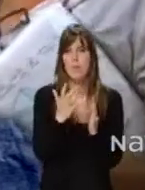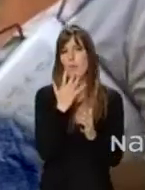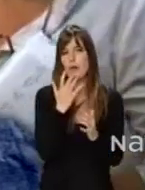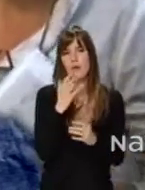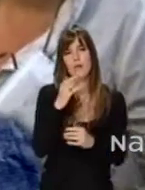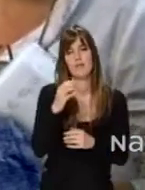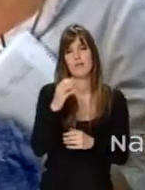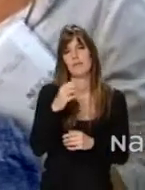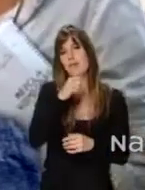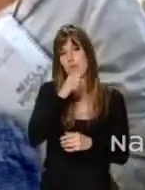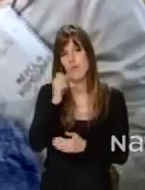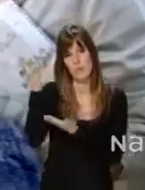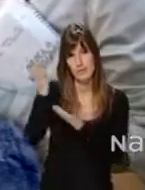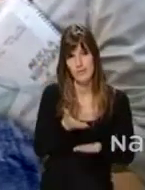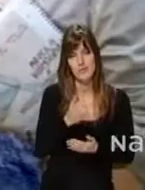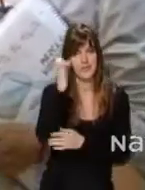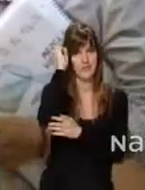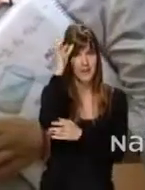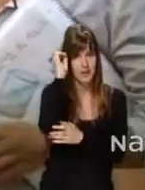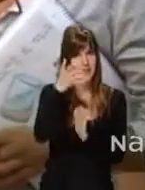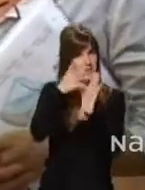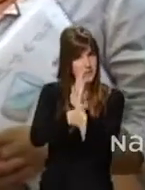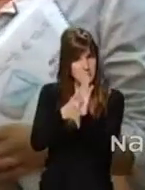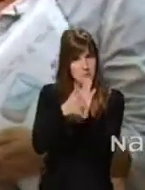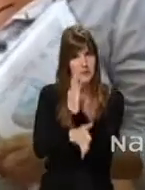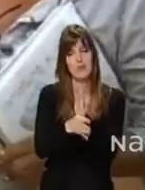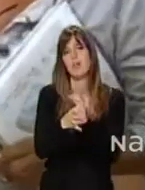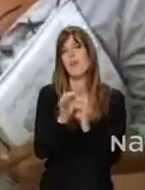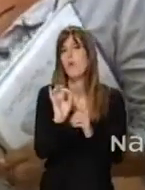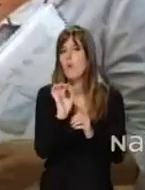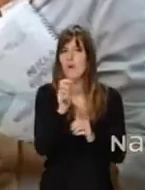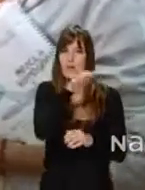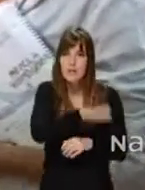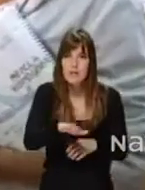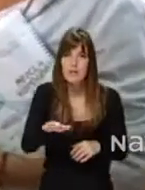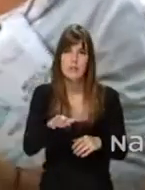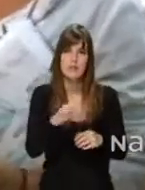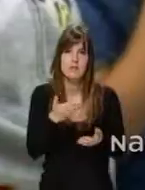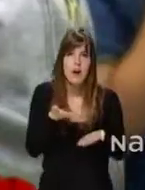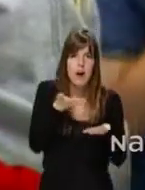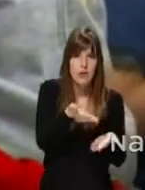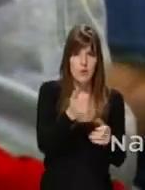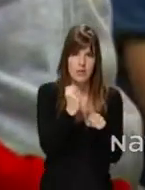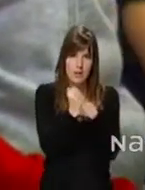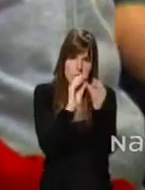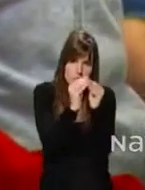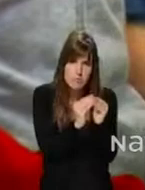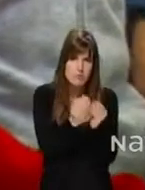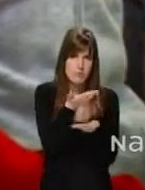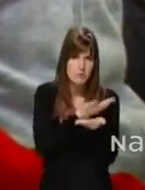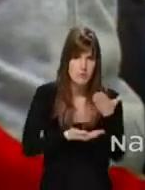en charlas, como en explicaciones, como en ayuda para los niños que tienen que realizar algo. Pues nada,